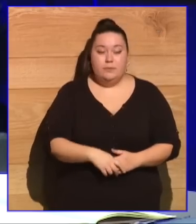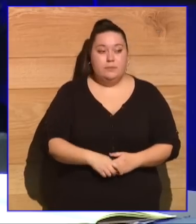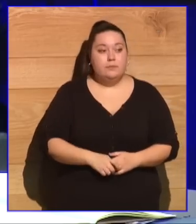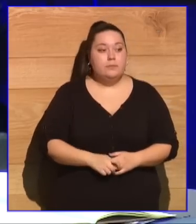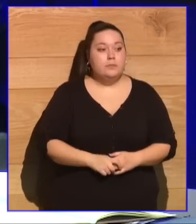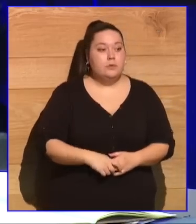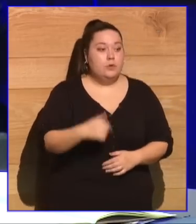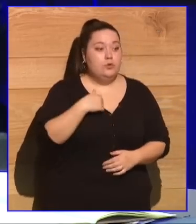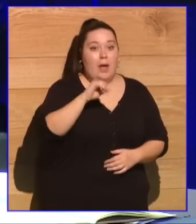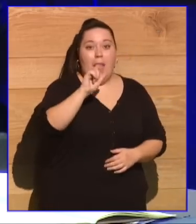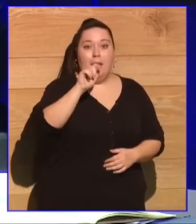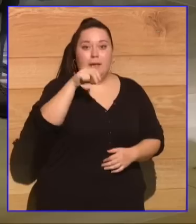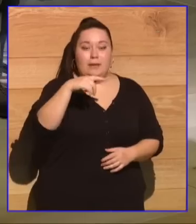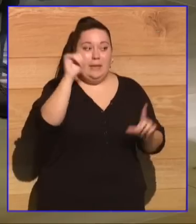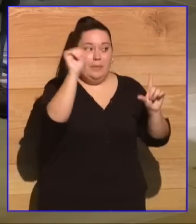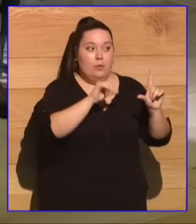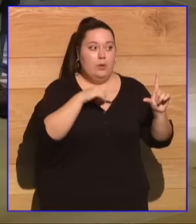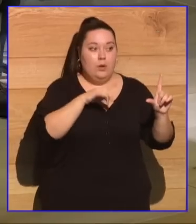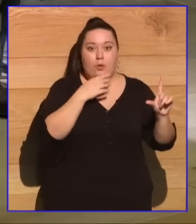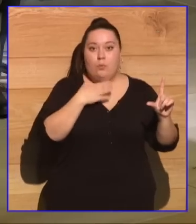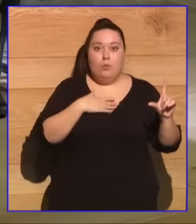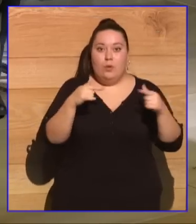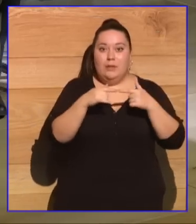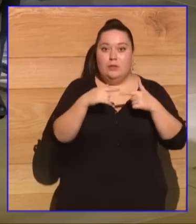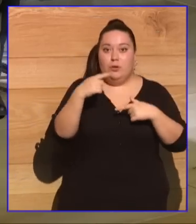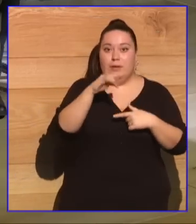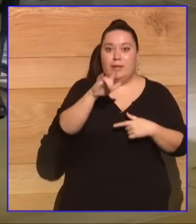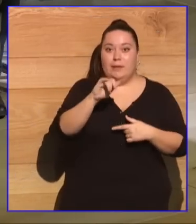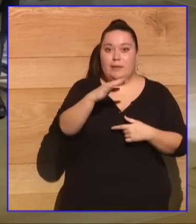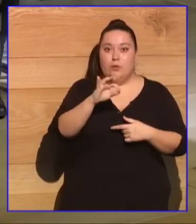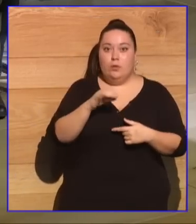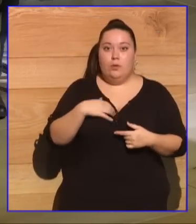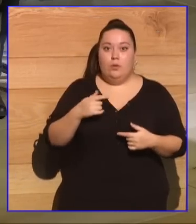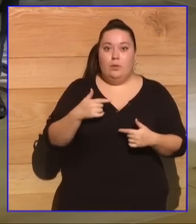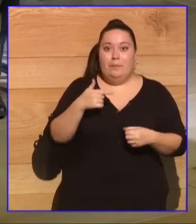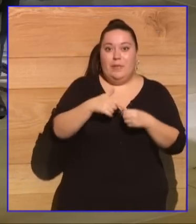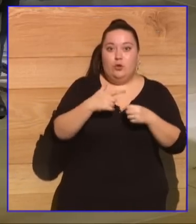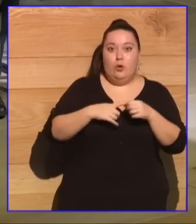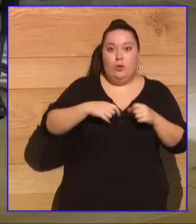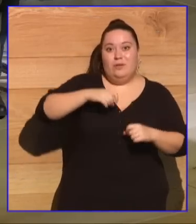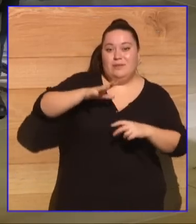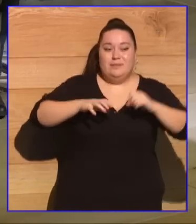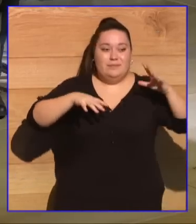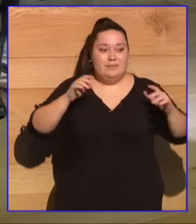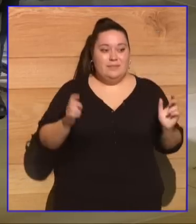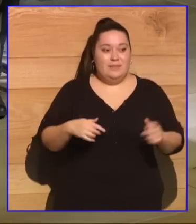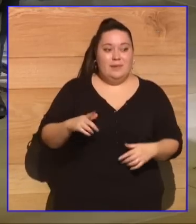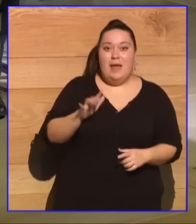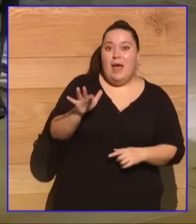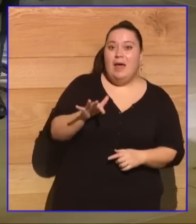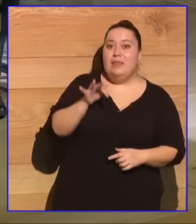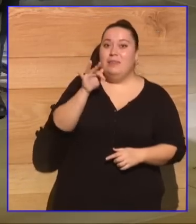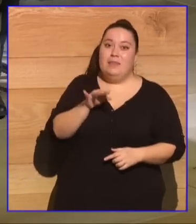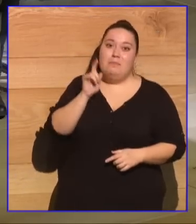que yo a Alan Parker en esta película me lo imagino como el tío Gilito chapoteando en petróleo. O sea, según le va diciendo el otro, y además sale un águila que